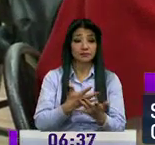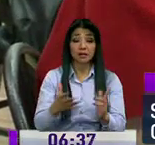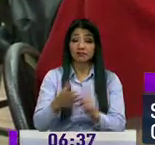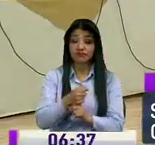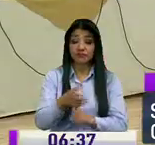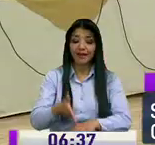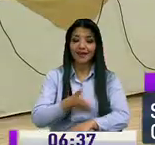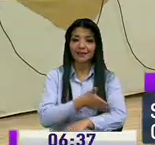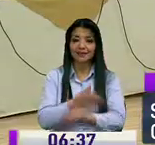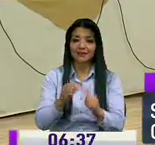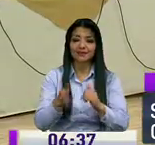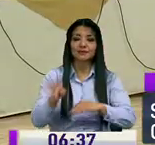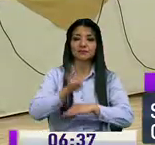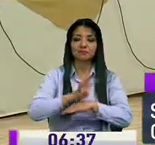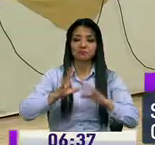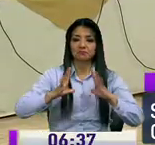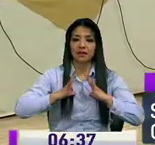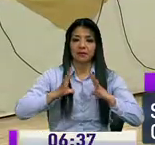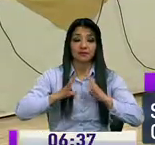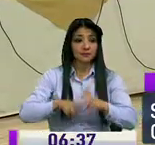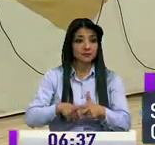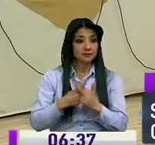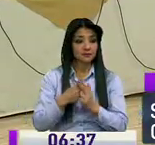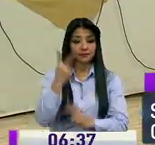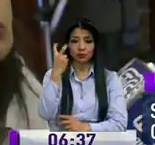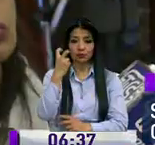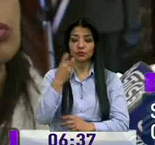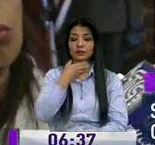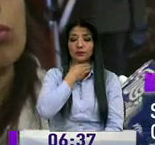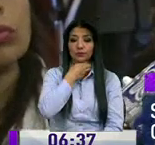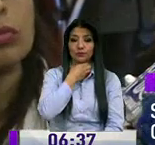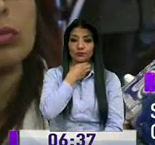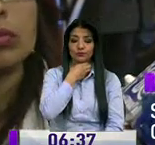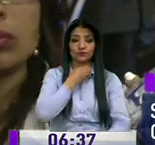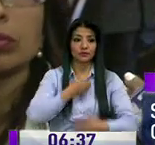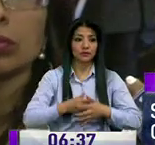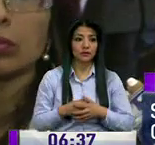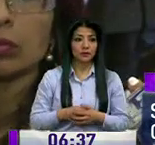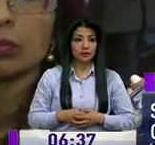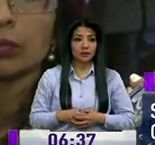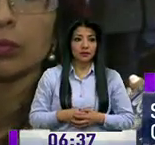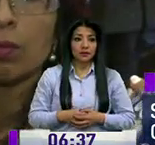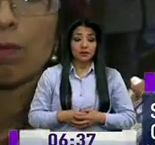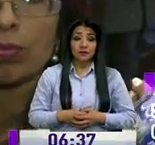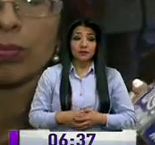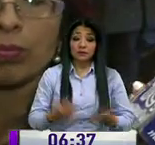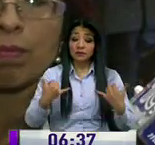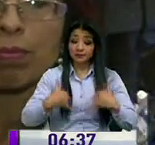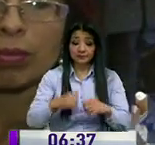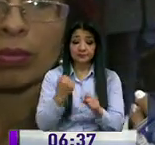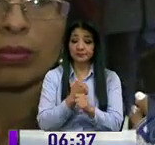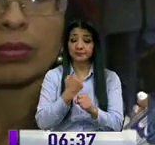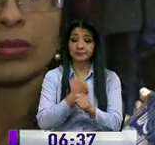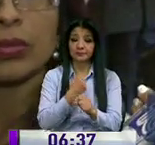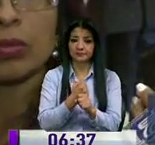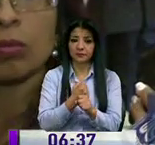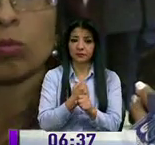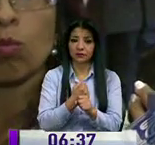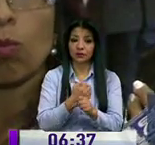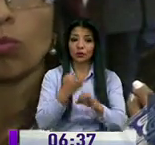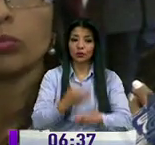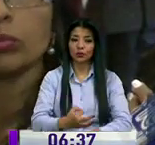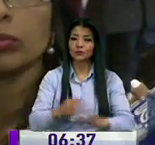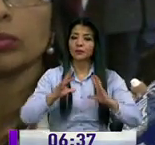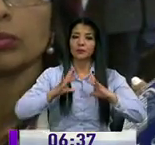de la vacancia legislativa, que inicia el 12 de agosto. Si tenemos que continuar trabajando en el tiempo que